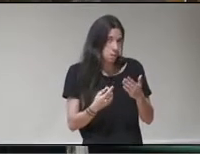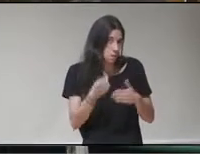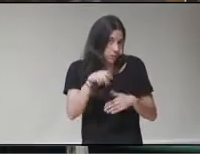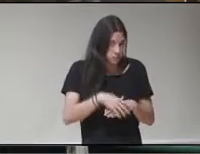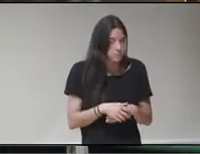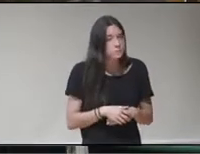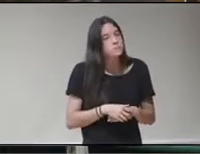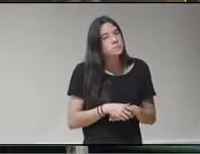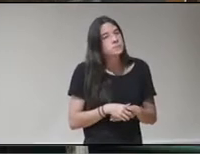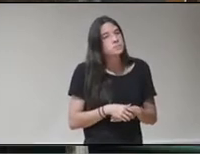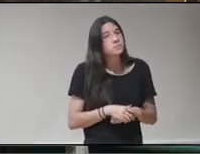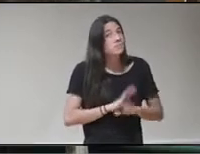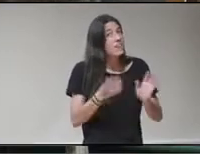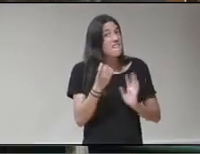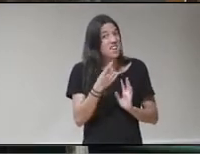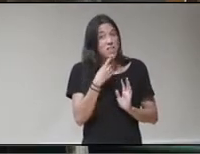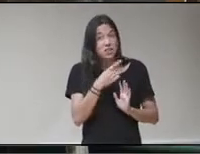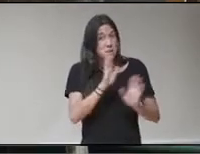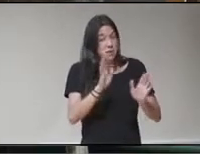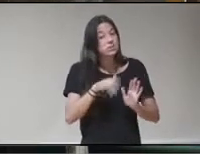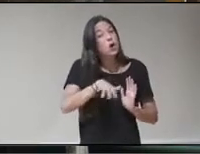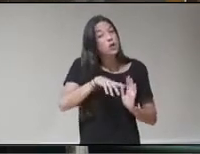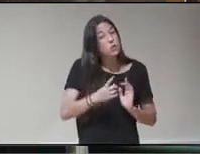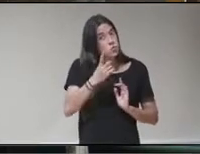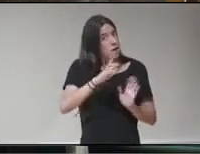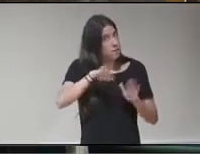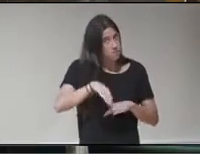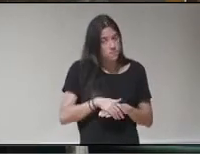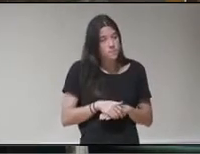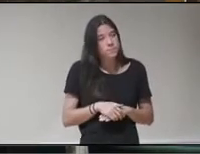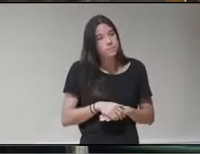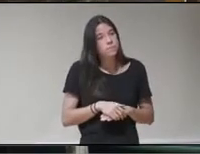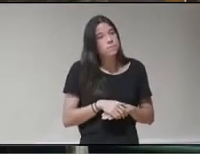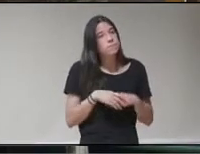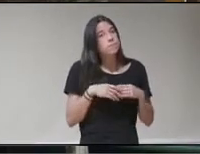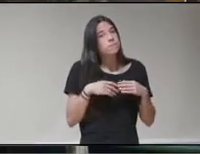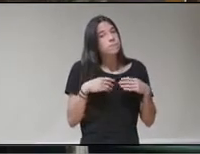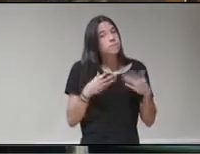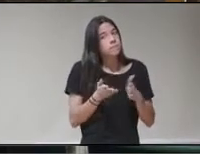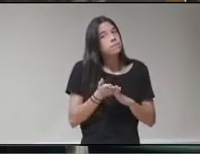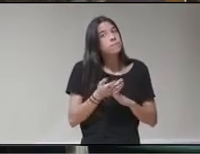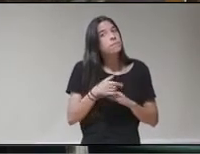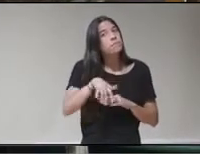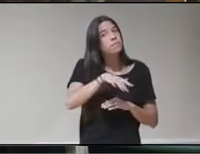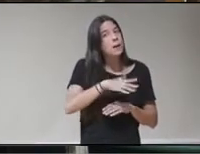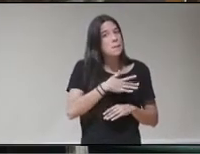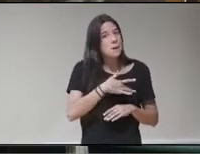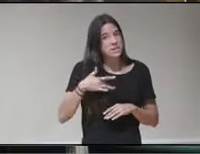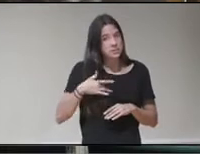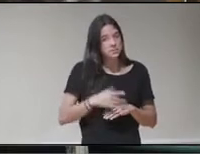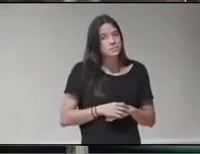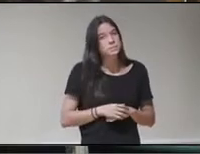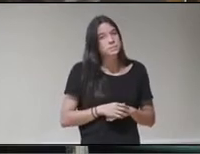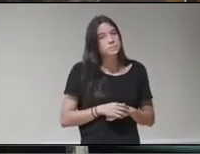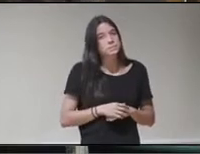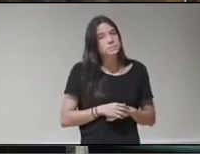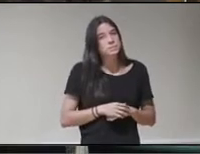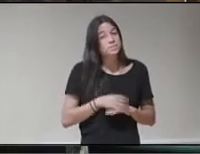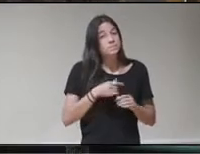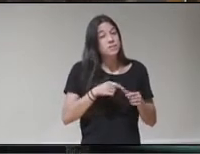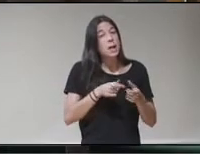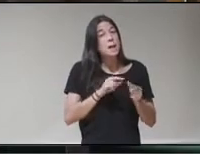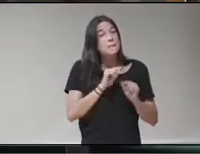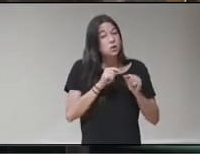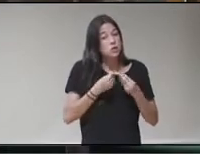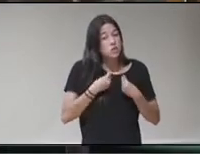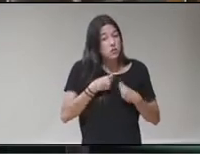de una localización de la microbiota, que es la localización en la mama. La microbiota mamaria